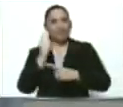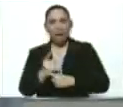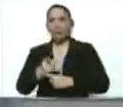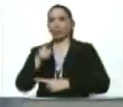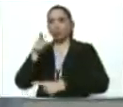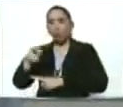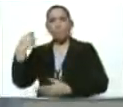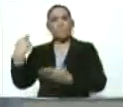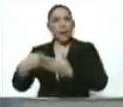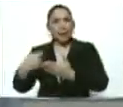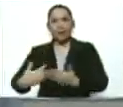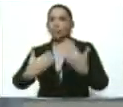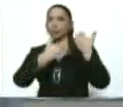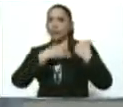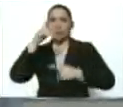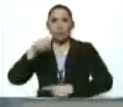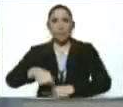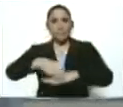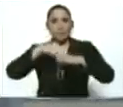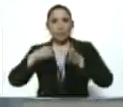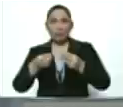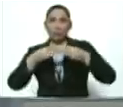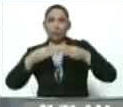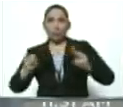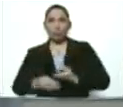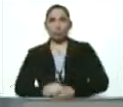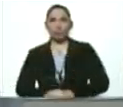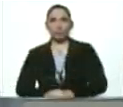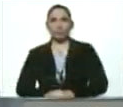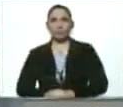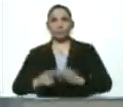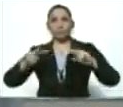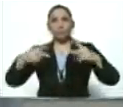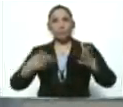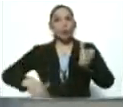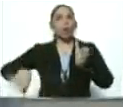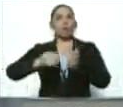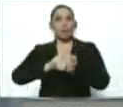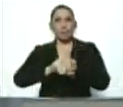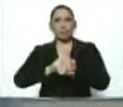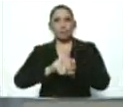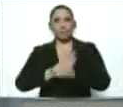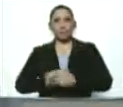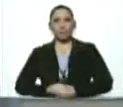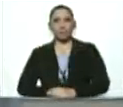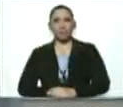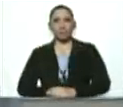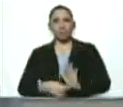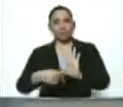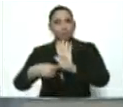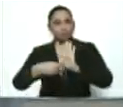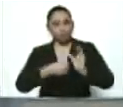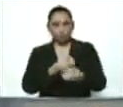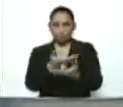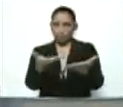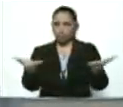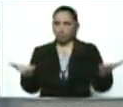irresponsabilidad, y en este sentido el Ministerio Público nuevamente coloca